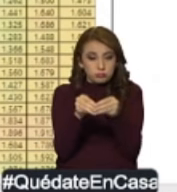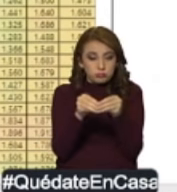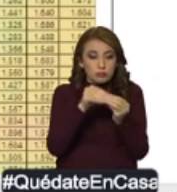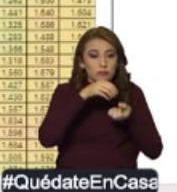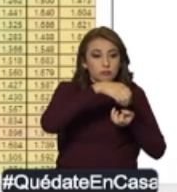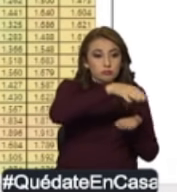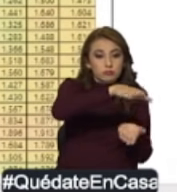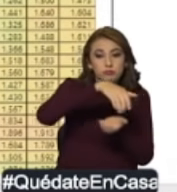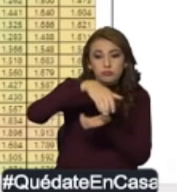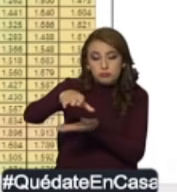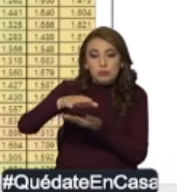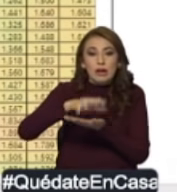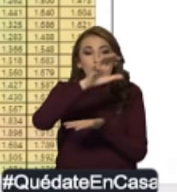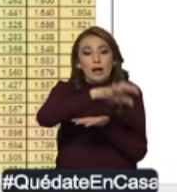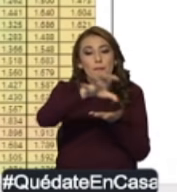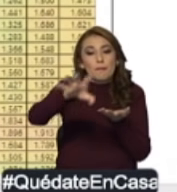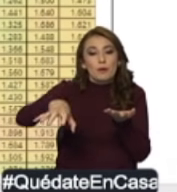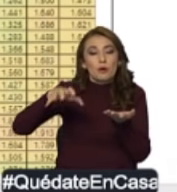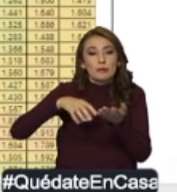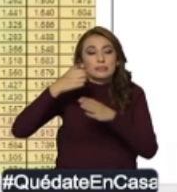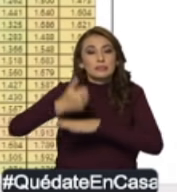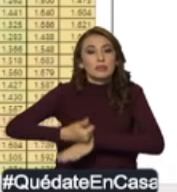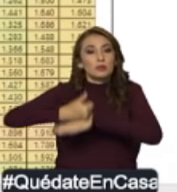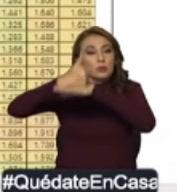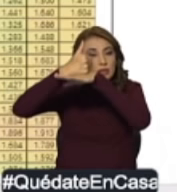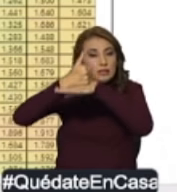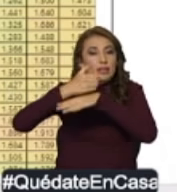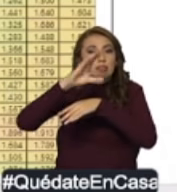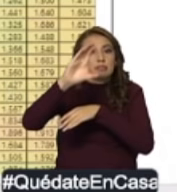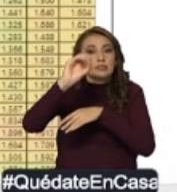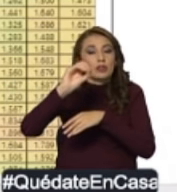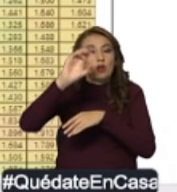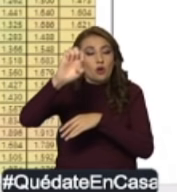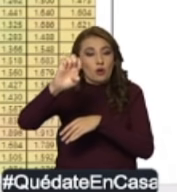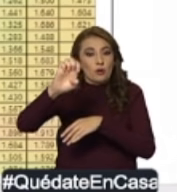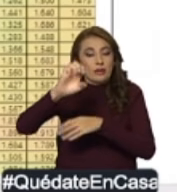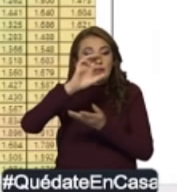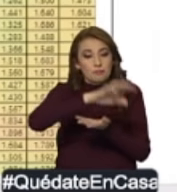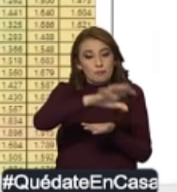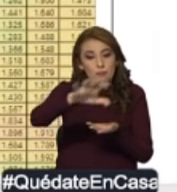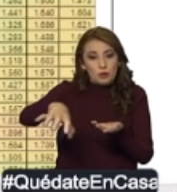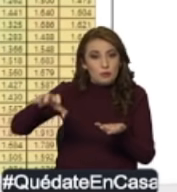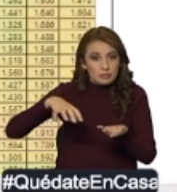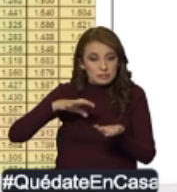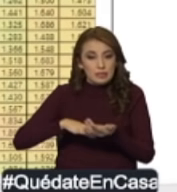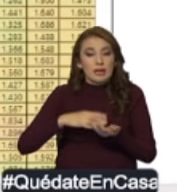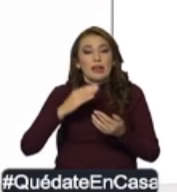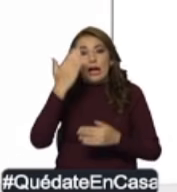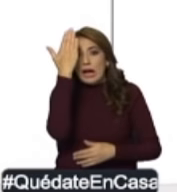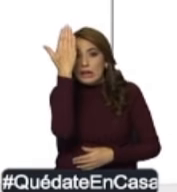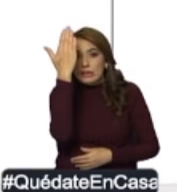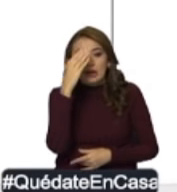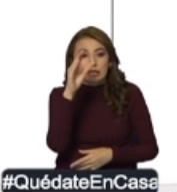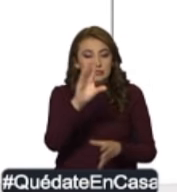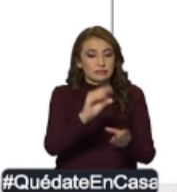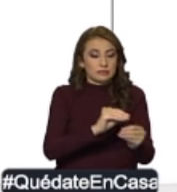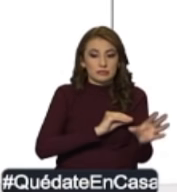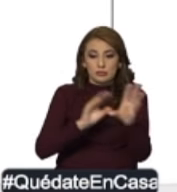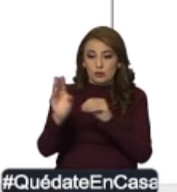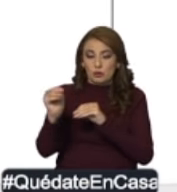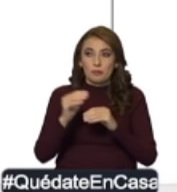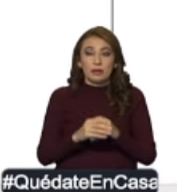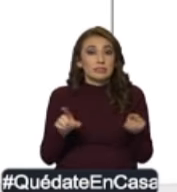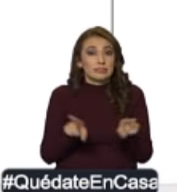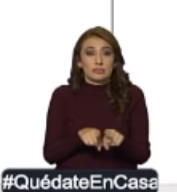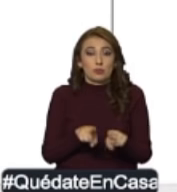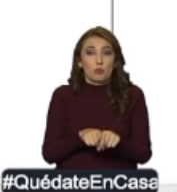de todas las ciudades del país. Hoy estamos solamente poniendo un ejemplo de lo que podemos dar información a nivel nacional. Vemos cómo Guayaquil igualmente